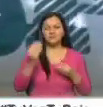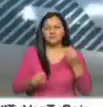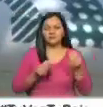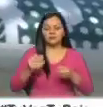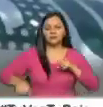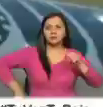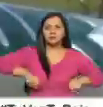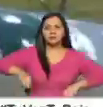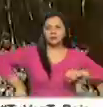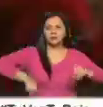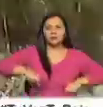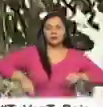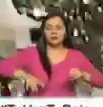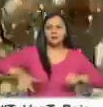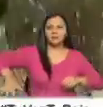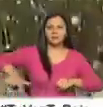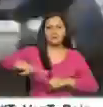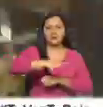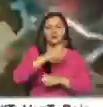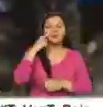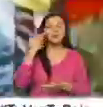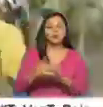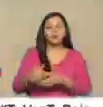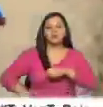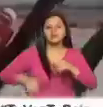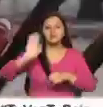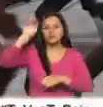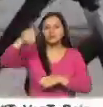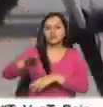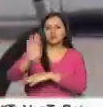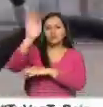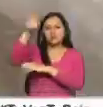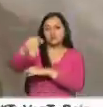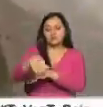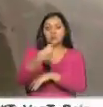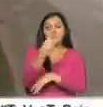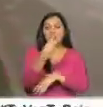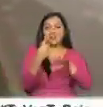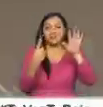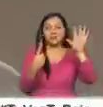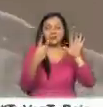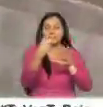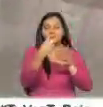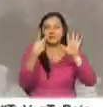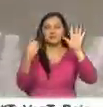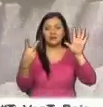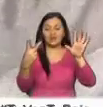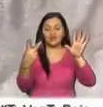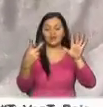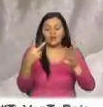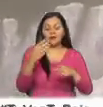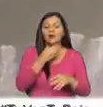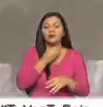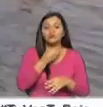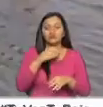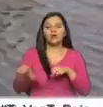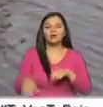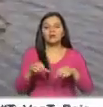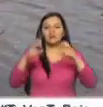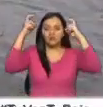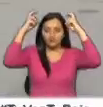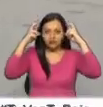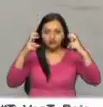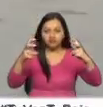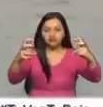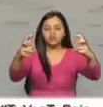ciclo Paseo del Mar y las pruebas de ciclismo de montaña. Los días 26 y 27 se realizarán las actividades de parapente